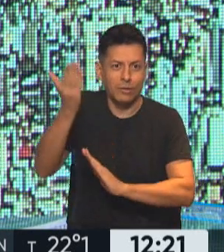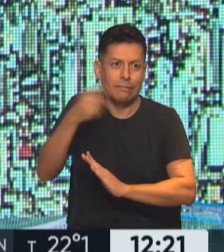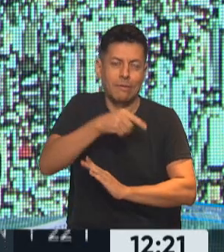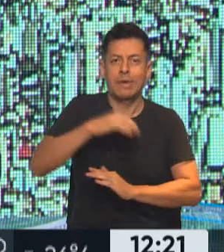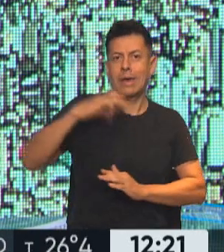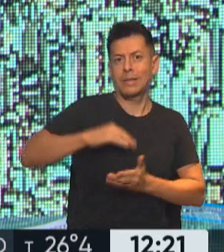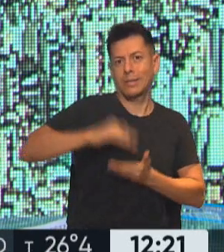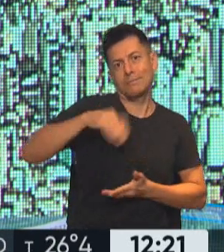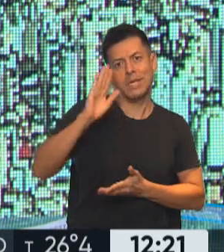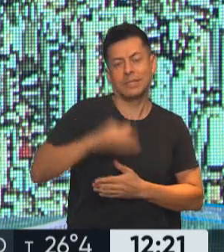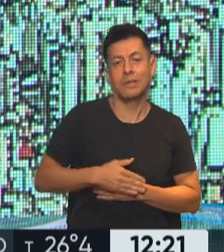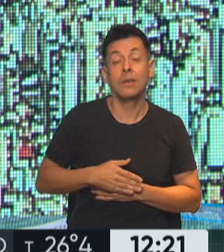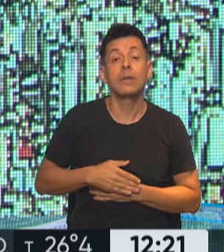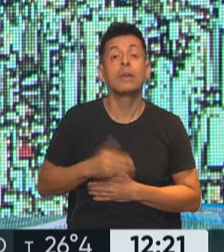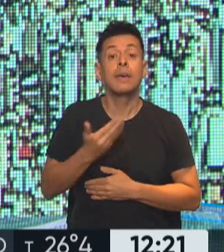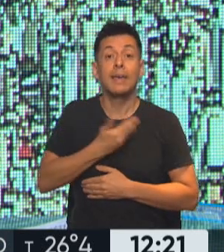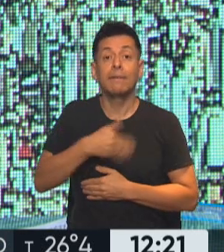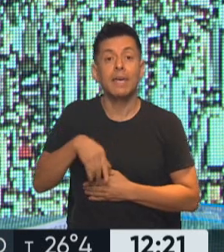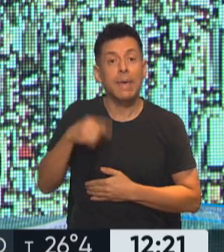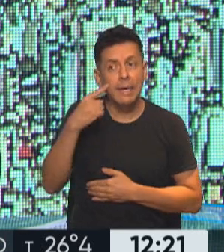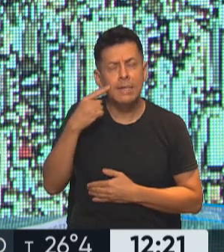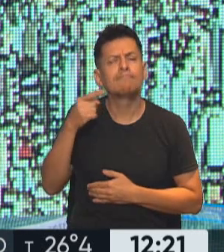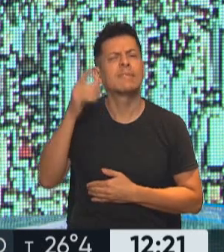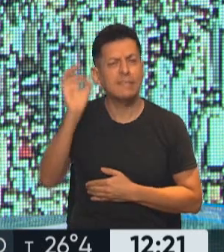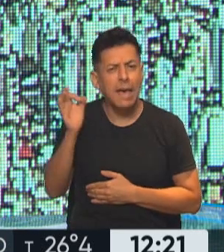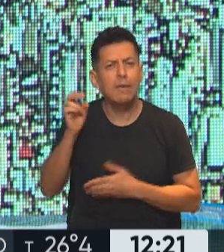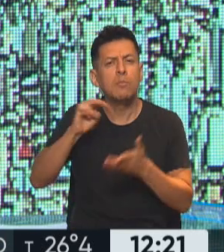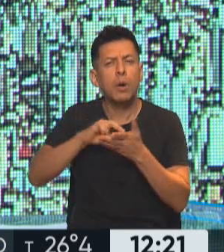fondo se presenta como consciente